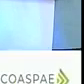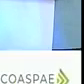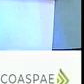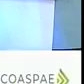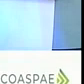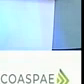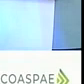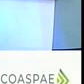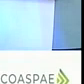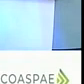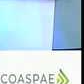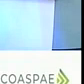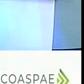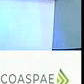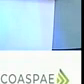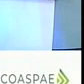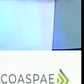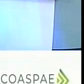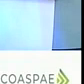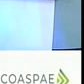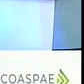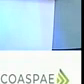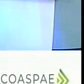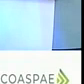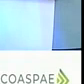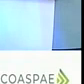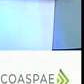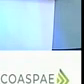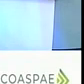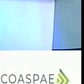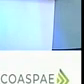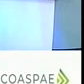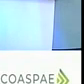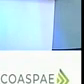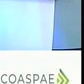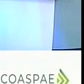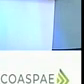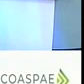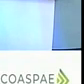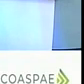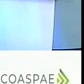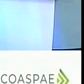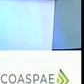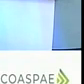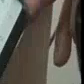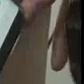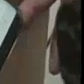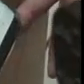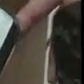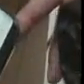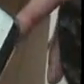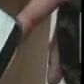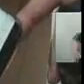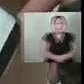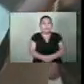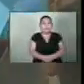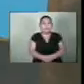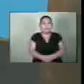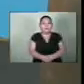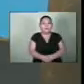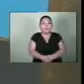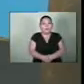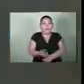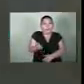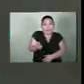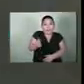presidencia, Javier Argueta, habló sobre los componentes legales que estarán en funcionamiento. A partir del próximo